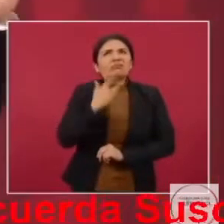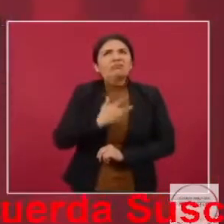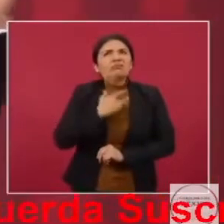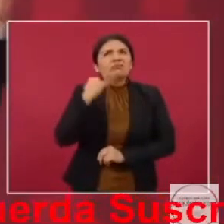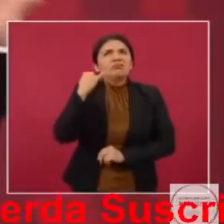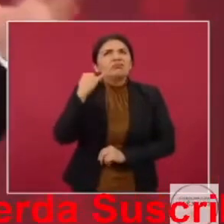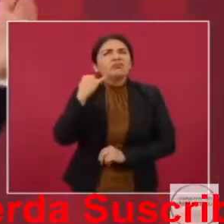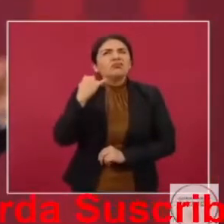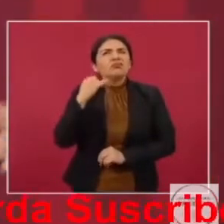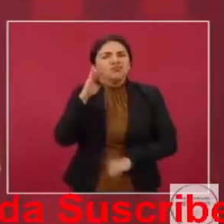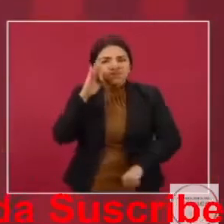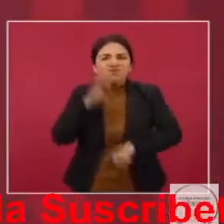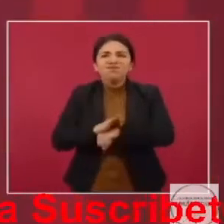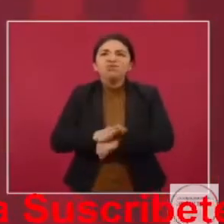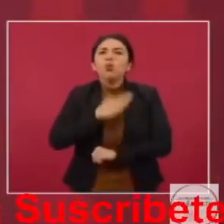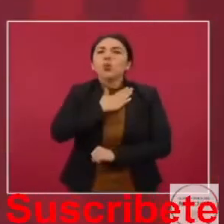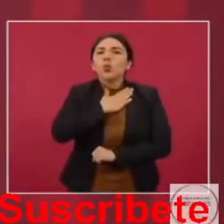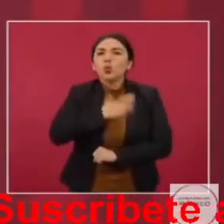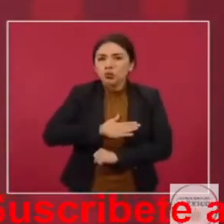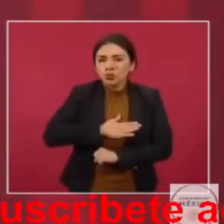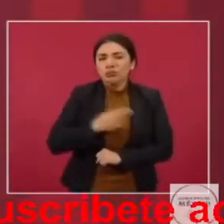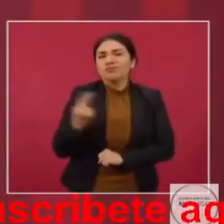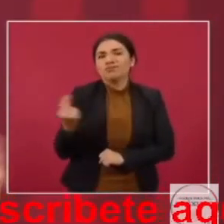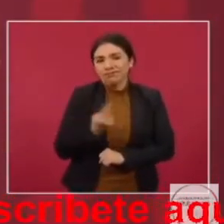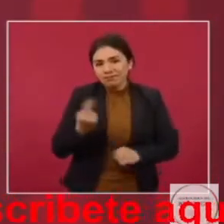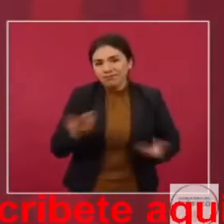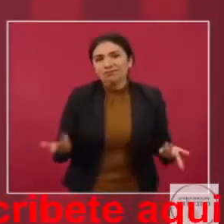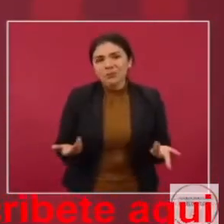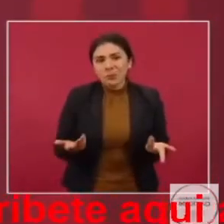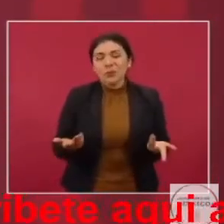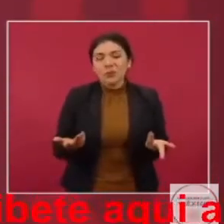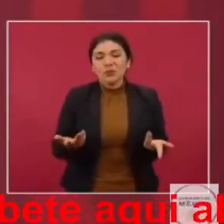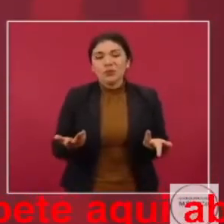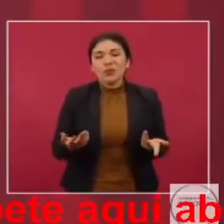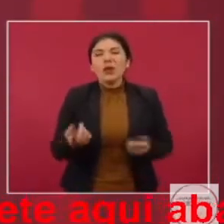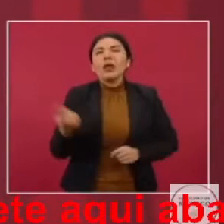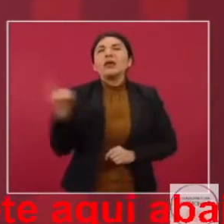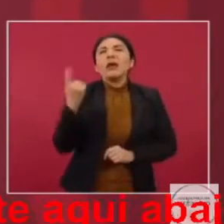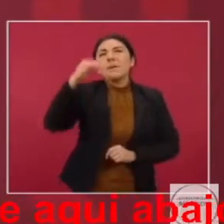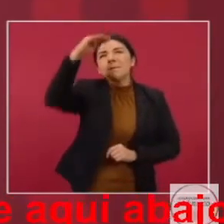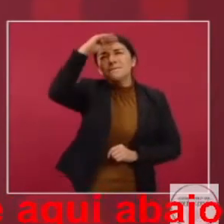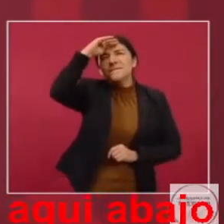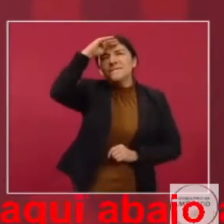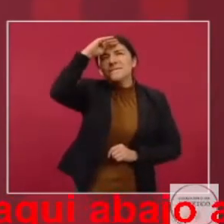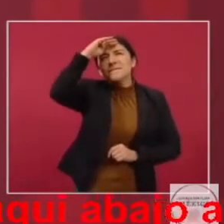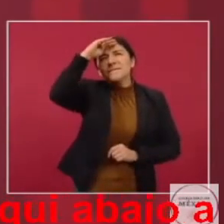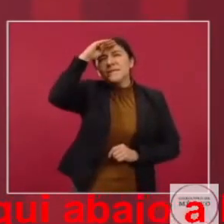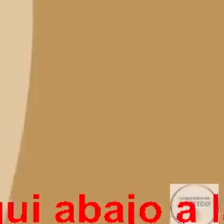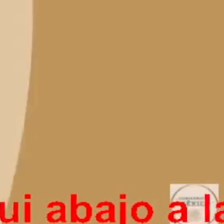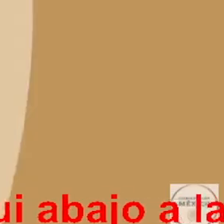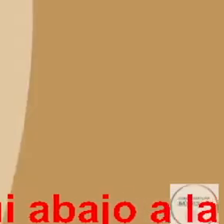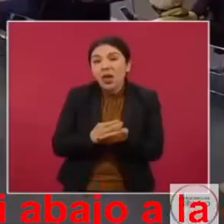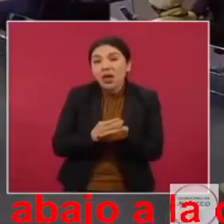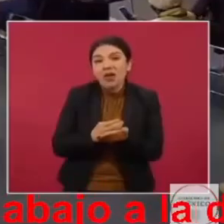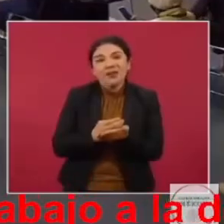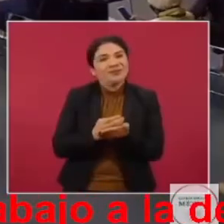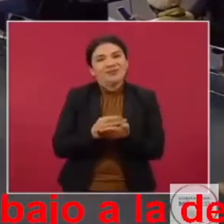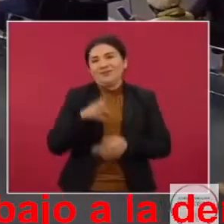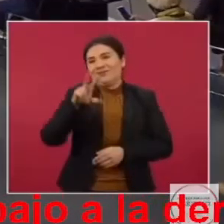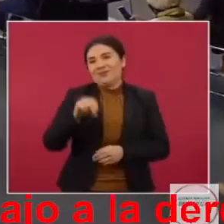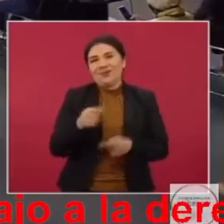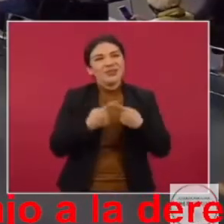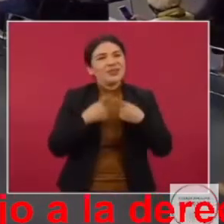más de justicia que d derecho el